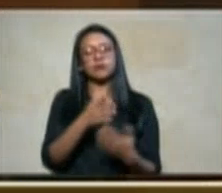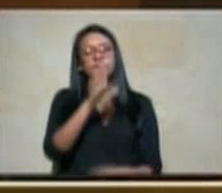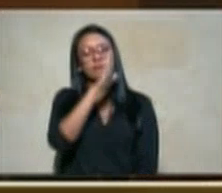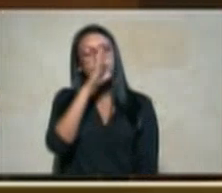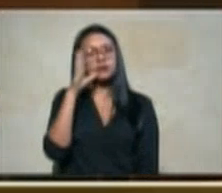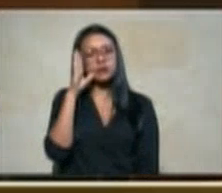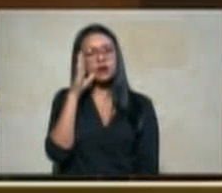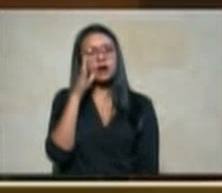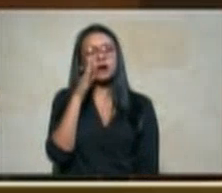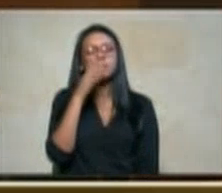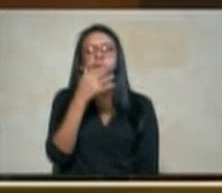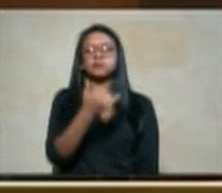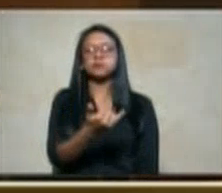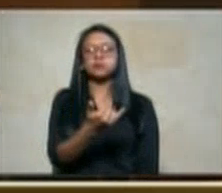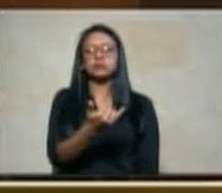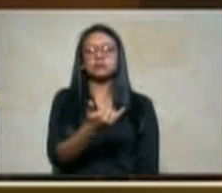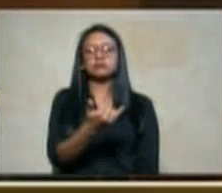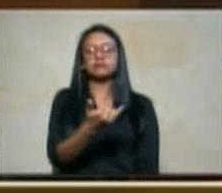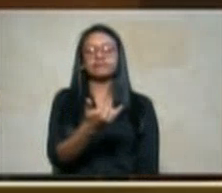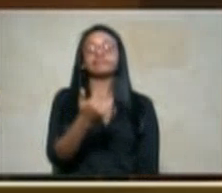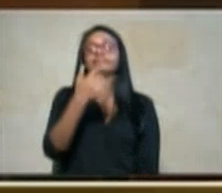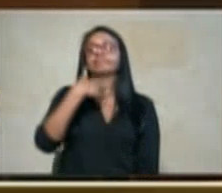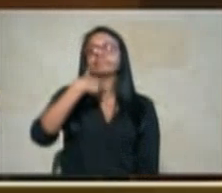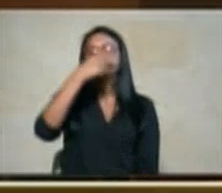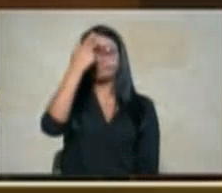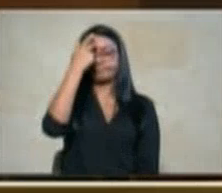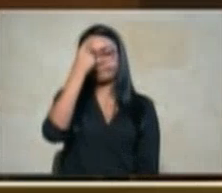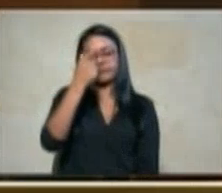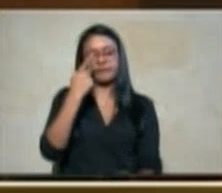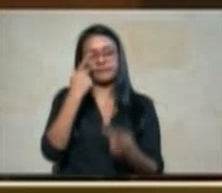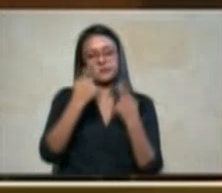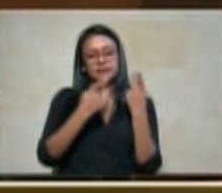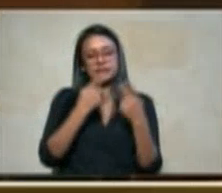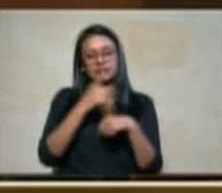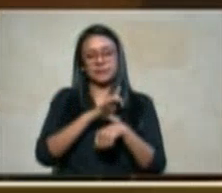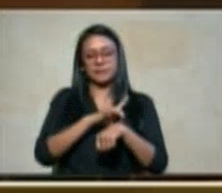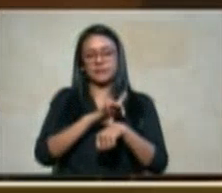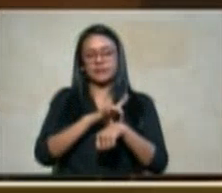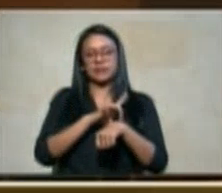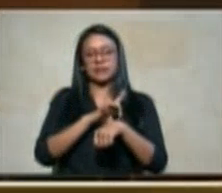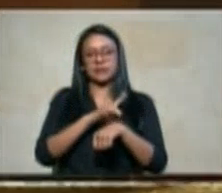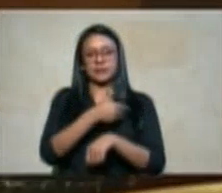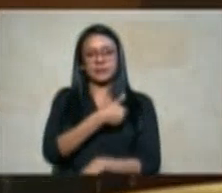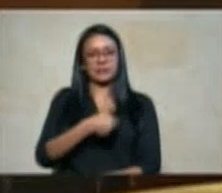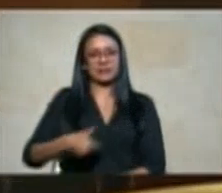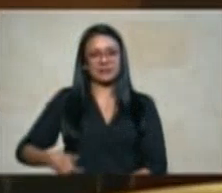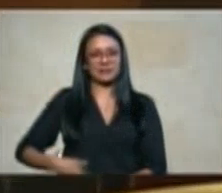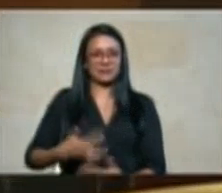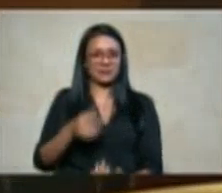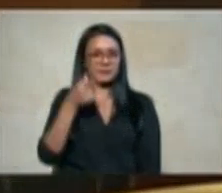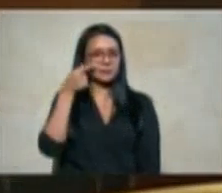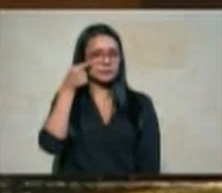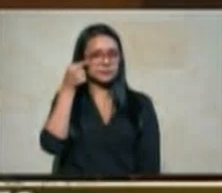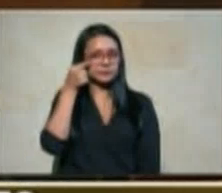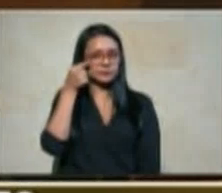finca, a propósito de una visita médica, al presidente Juan Manuel Santos.